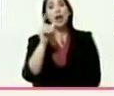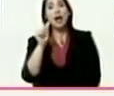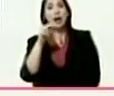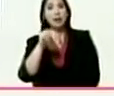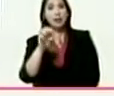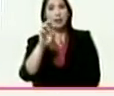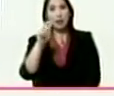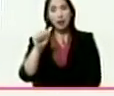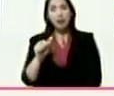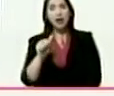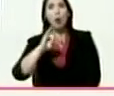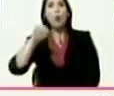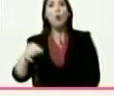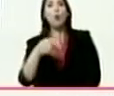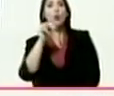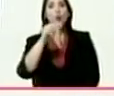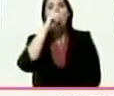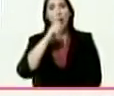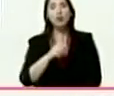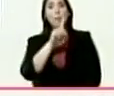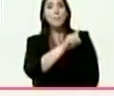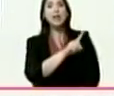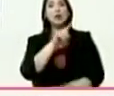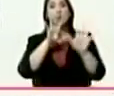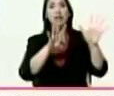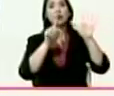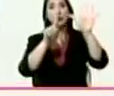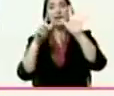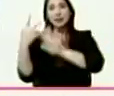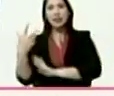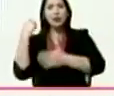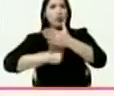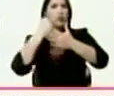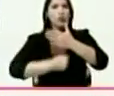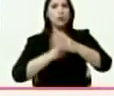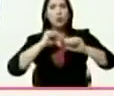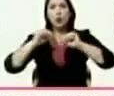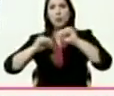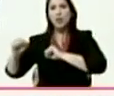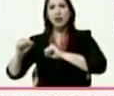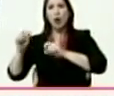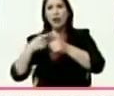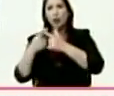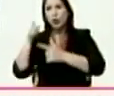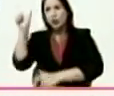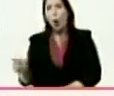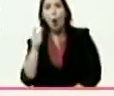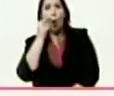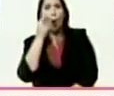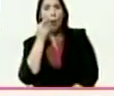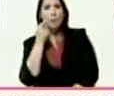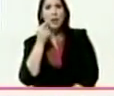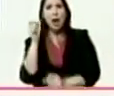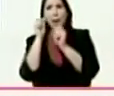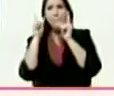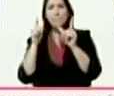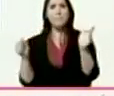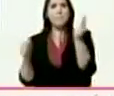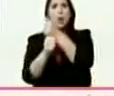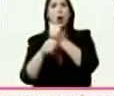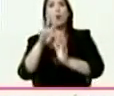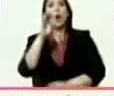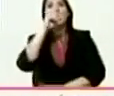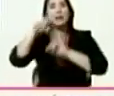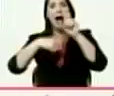de 1973, y por la lucha de los movimientos de derechos humanos vino a aparecer 40 años después, en el año